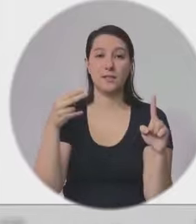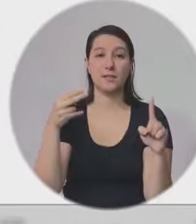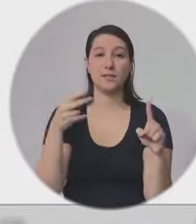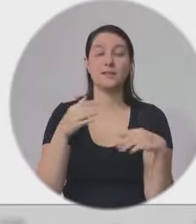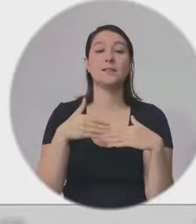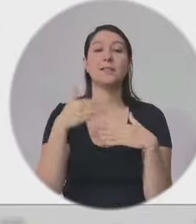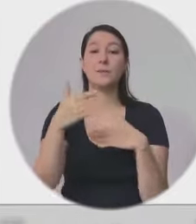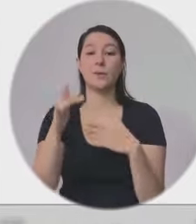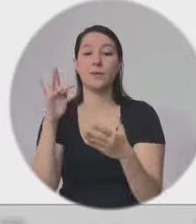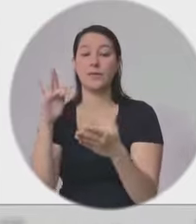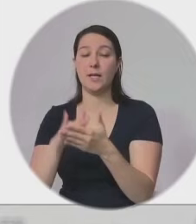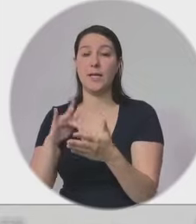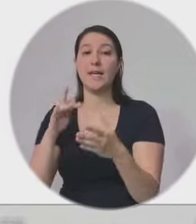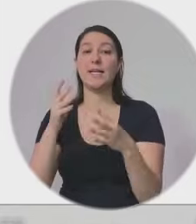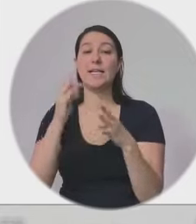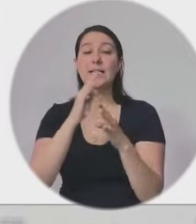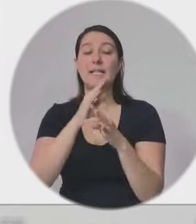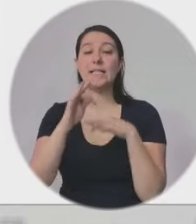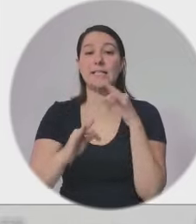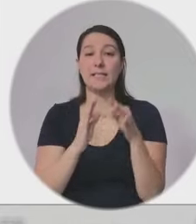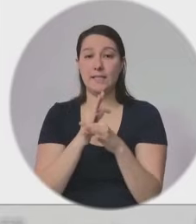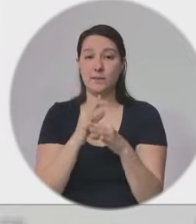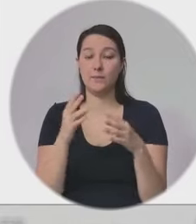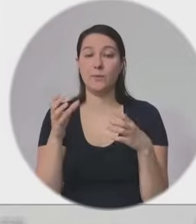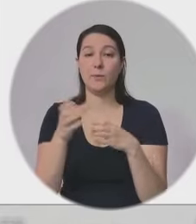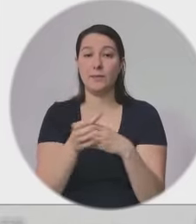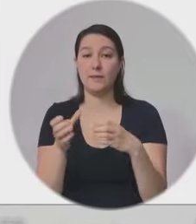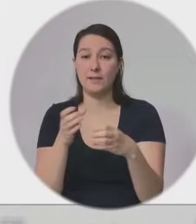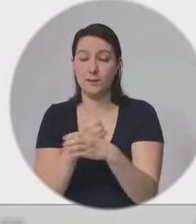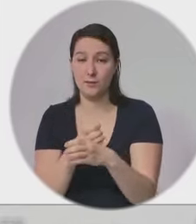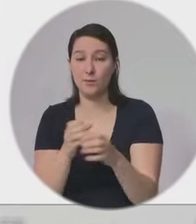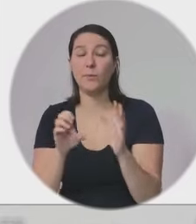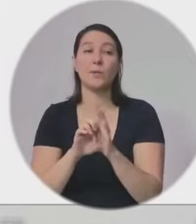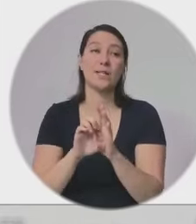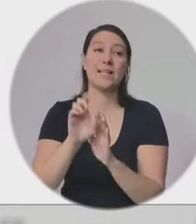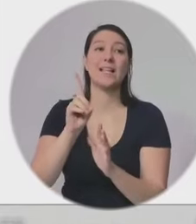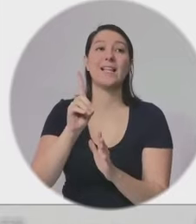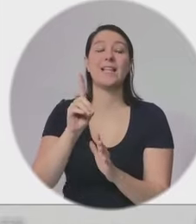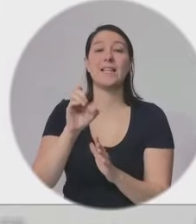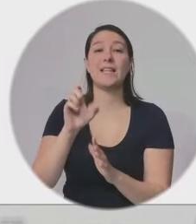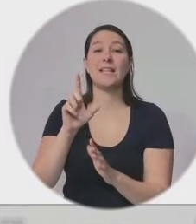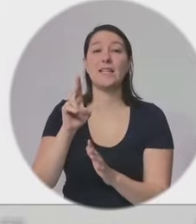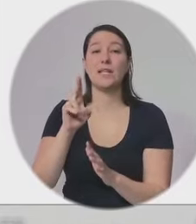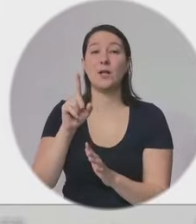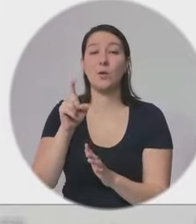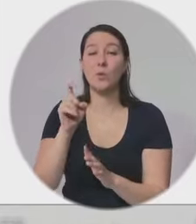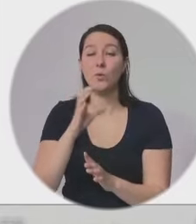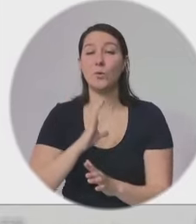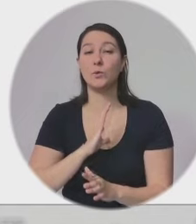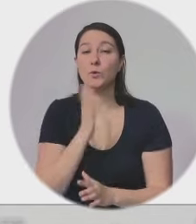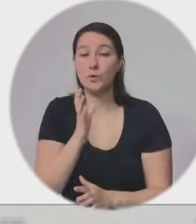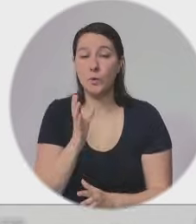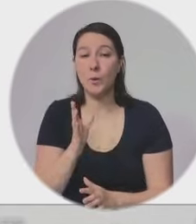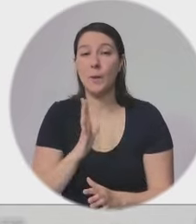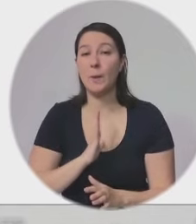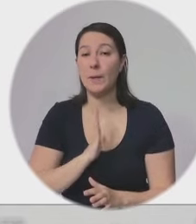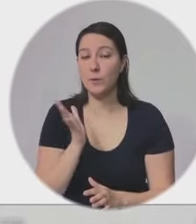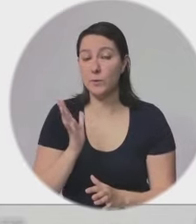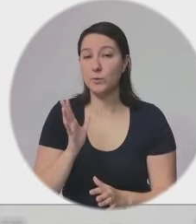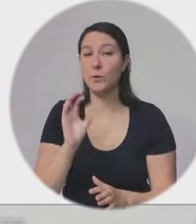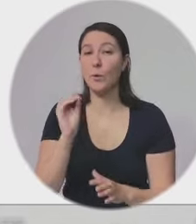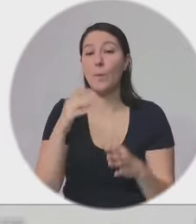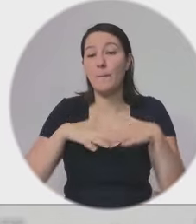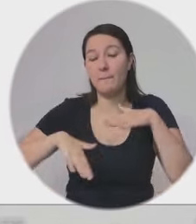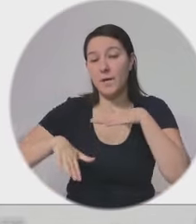tipo de habitación puede ser una habitación delux una habitación básica y como ustedes Ven aquí abajo también Vienen los diferentes beneficios